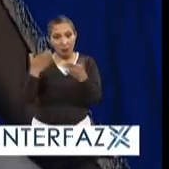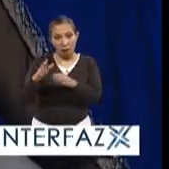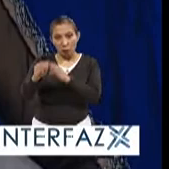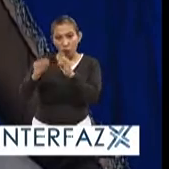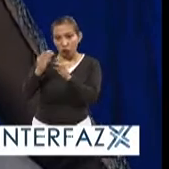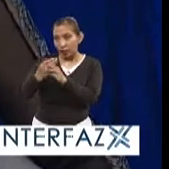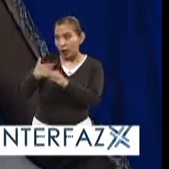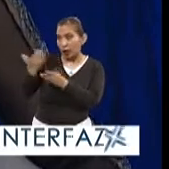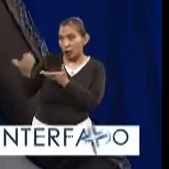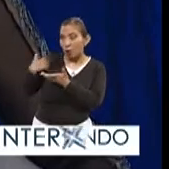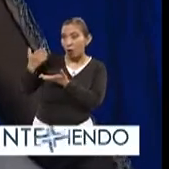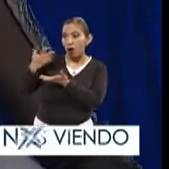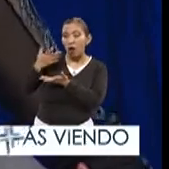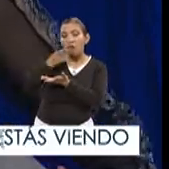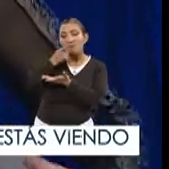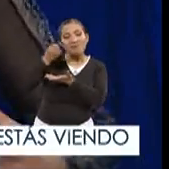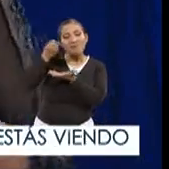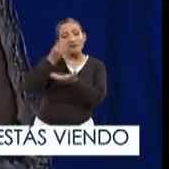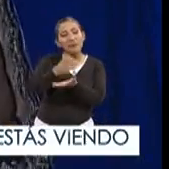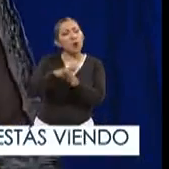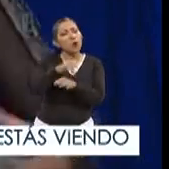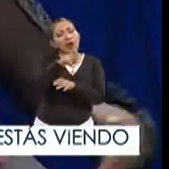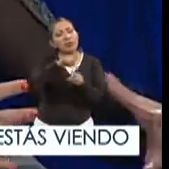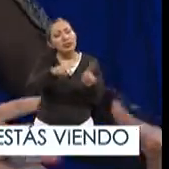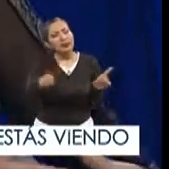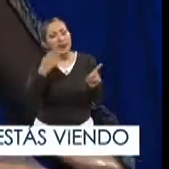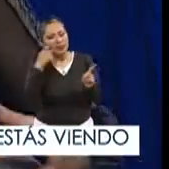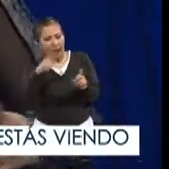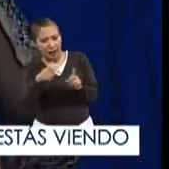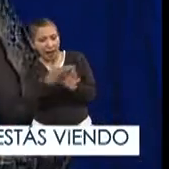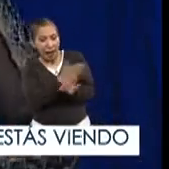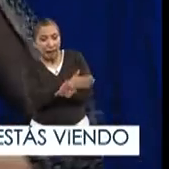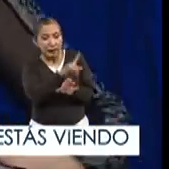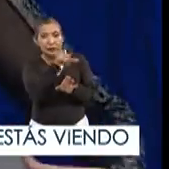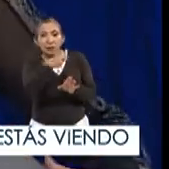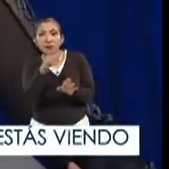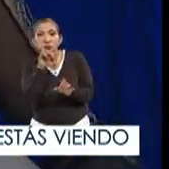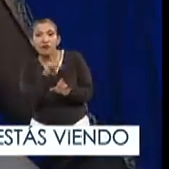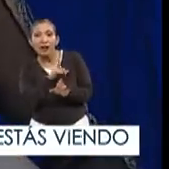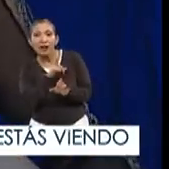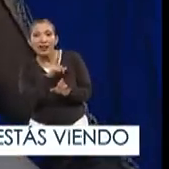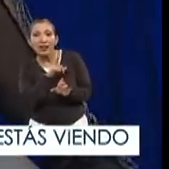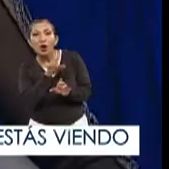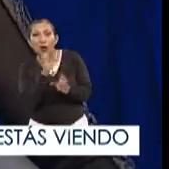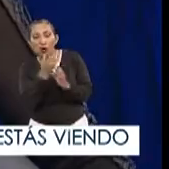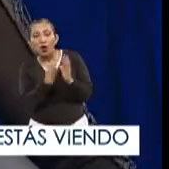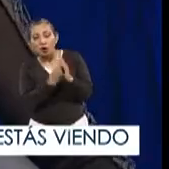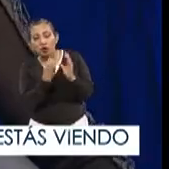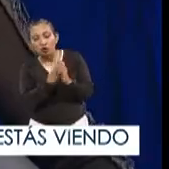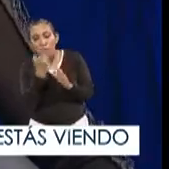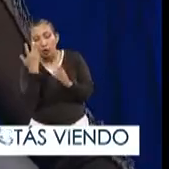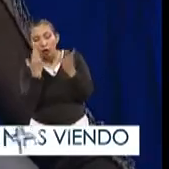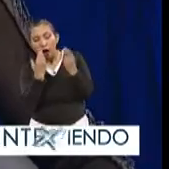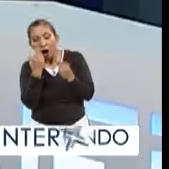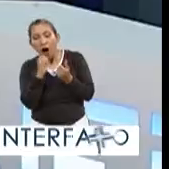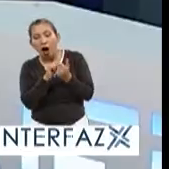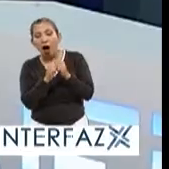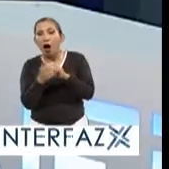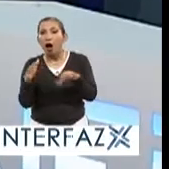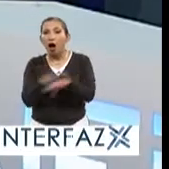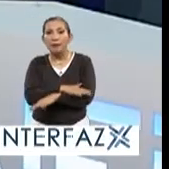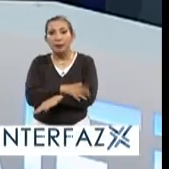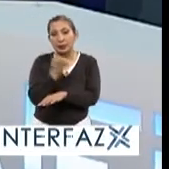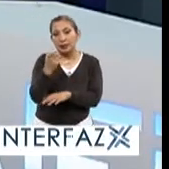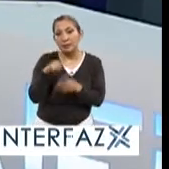Mundial nos hace un entregable en cuál es la diferencia antes y después y de quienes han tomado, obviamente, este programa. Y fíjate que